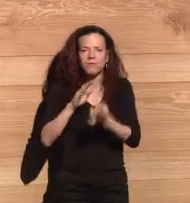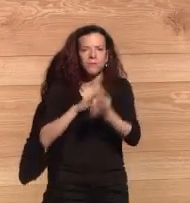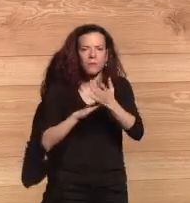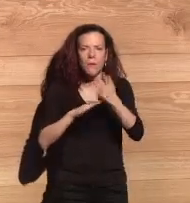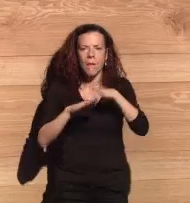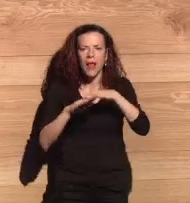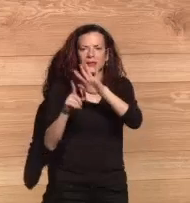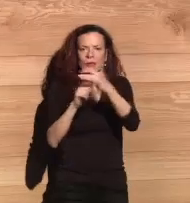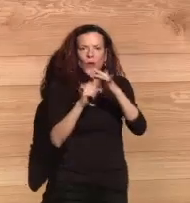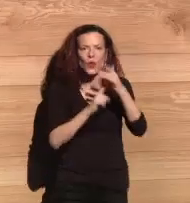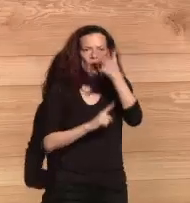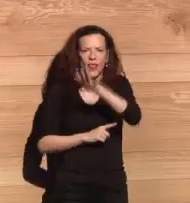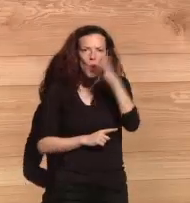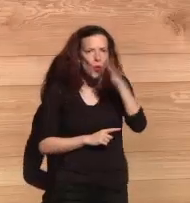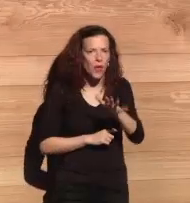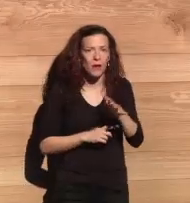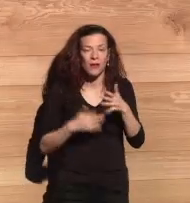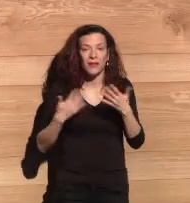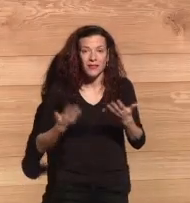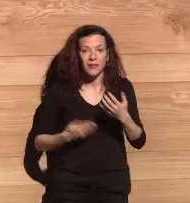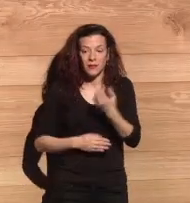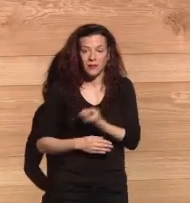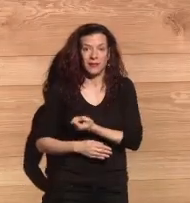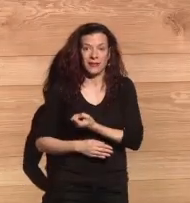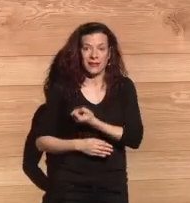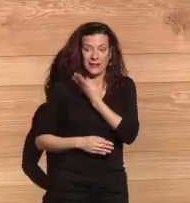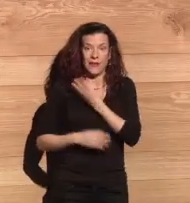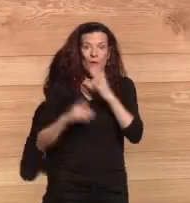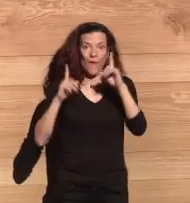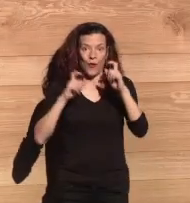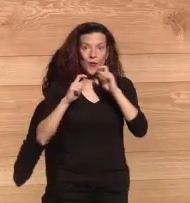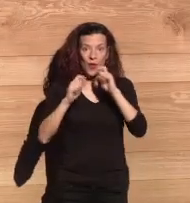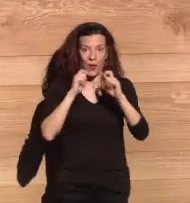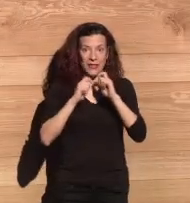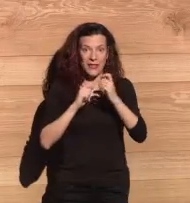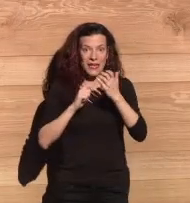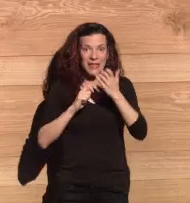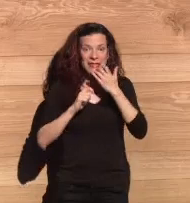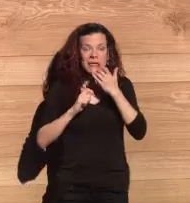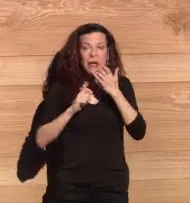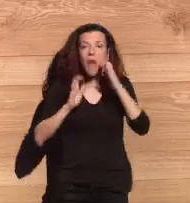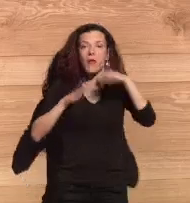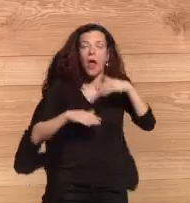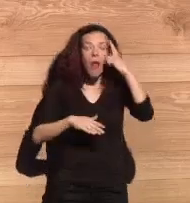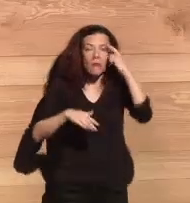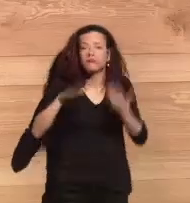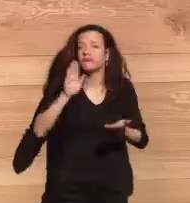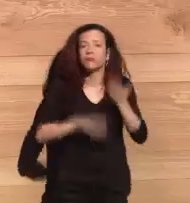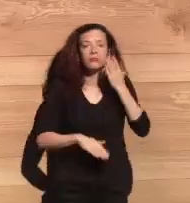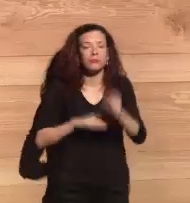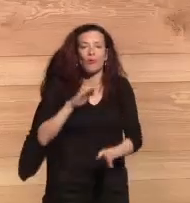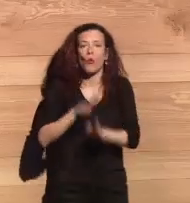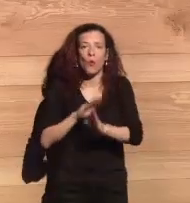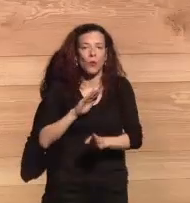cosas, ¿no? Y la vocación del fotoperiodista, si decide